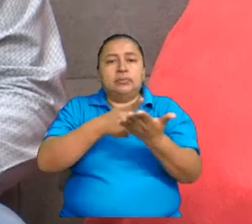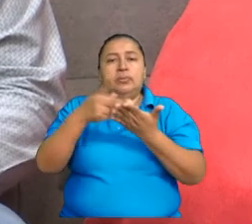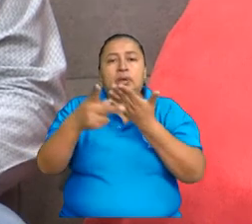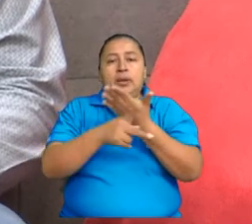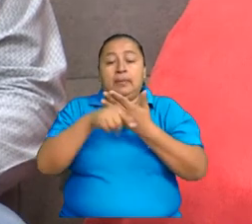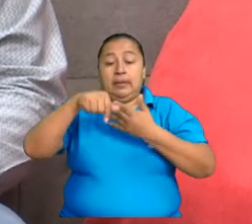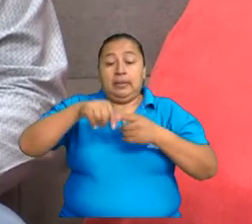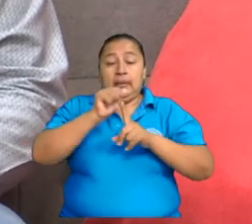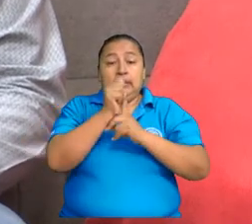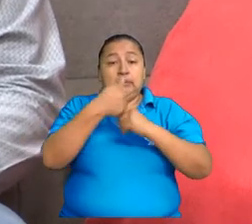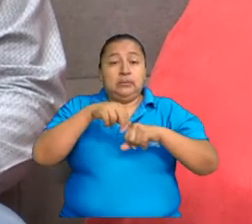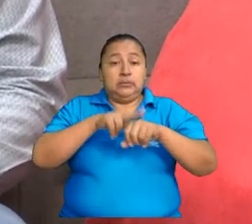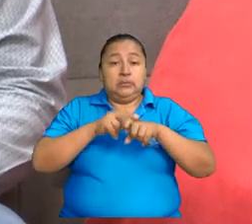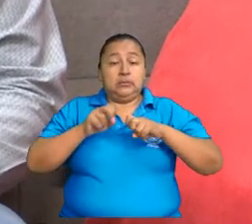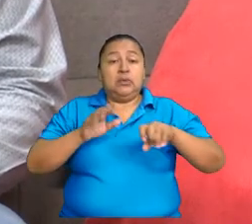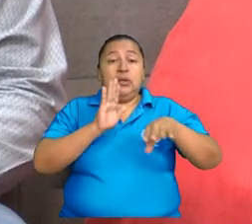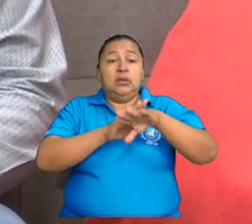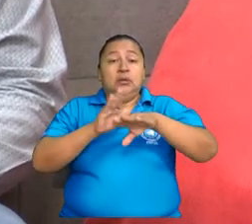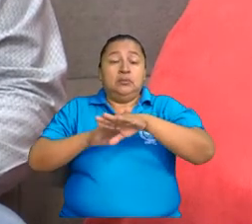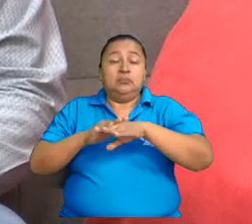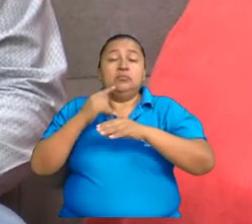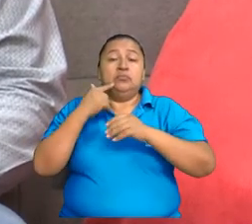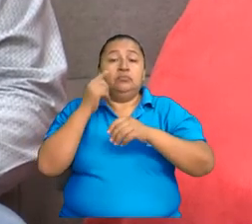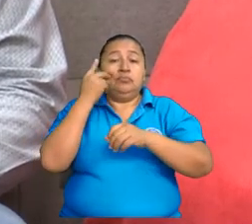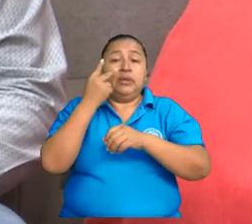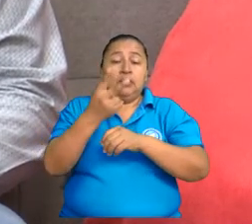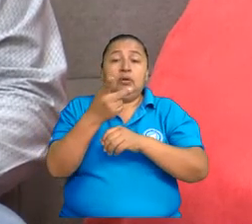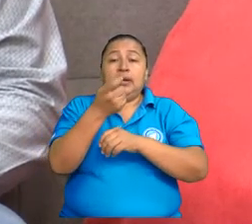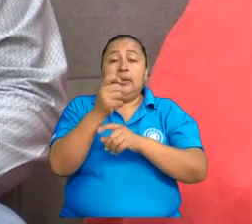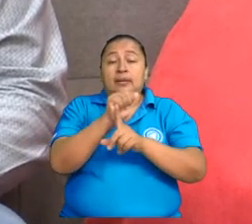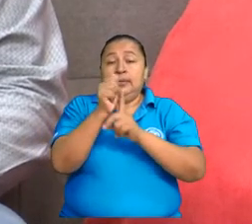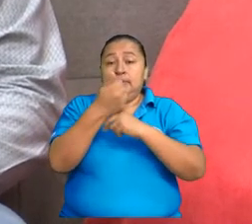desde el Parlamento, le invitamos a que se quede en fiel sintonía del canal